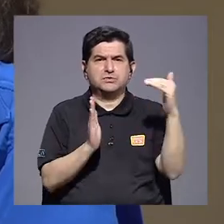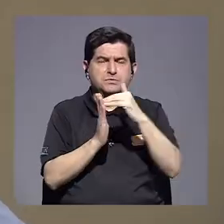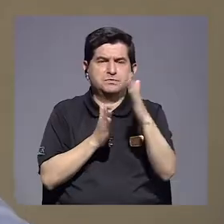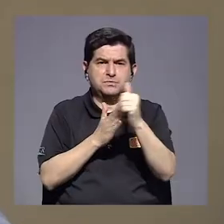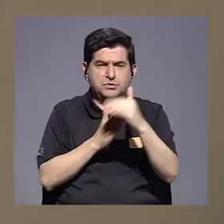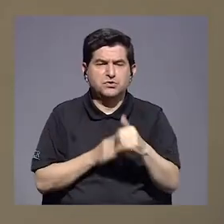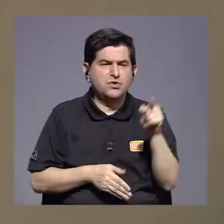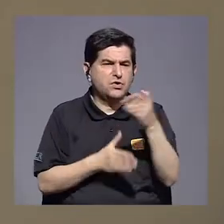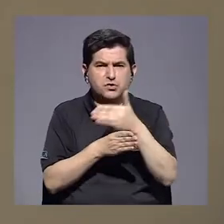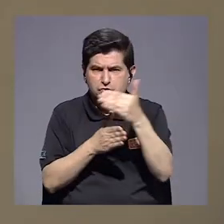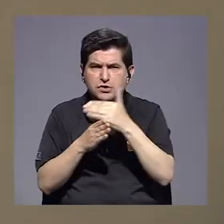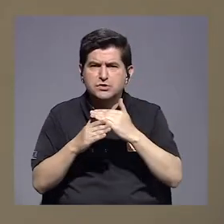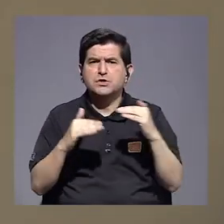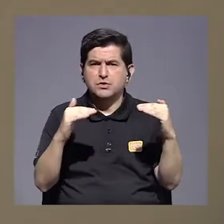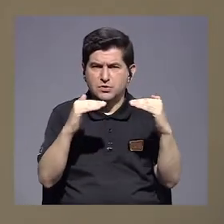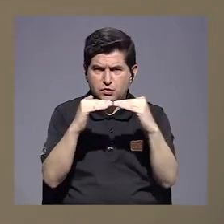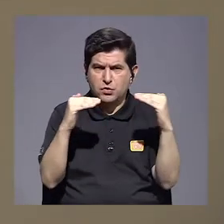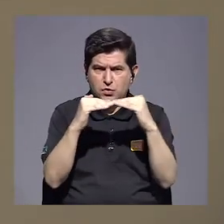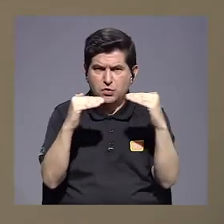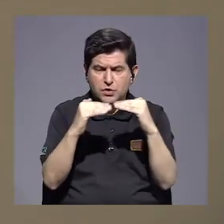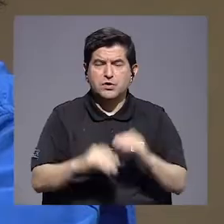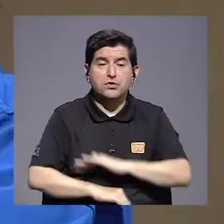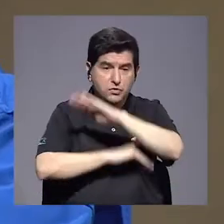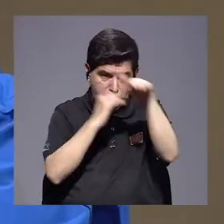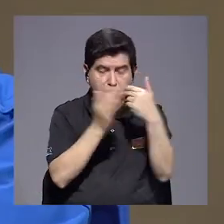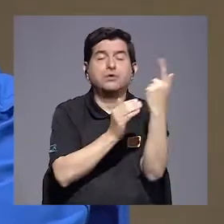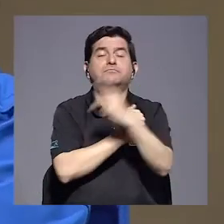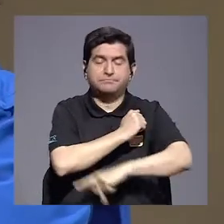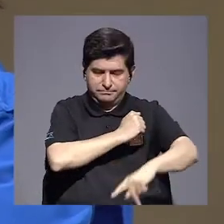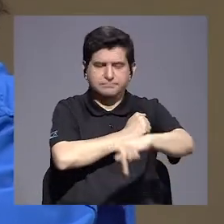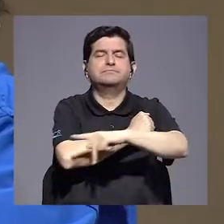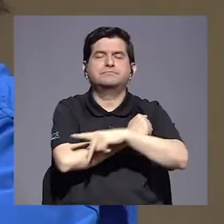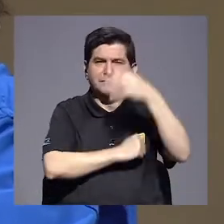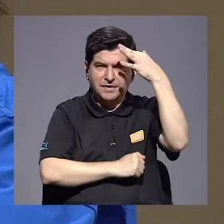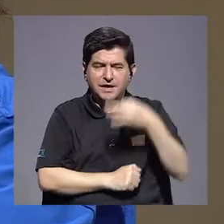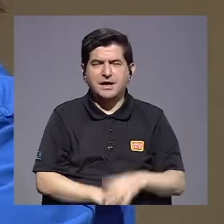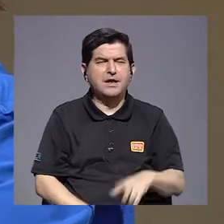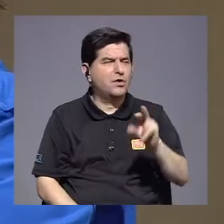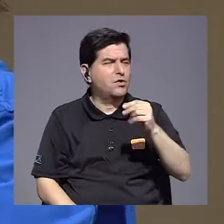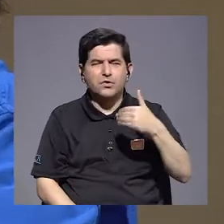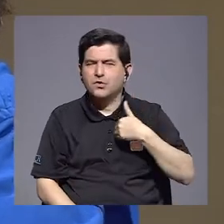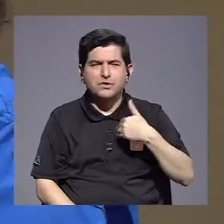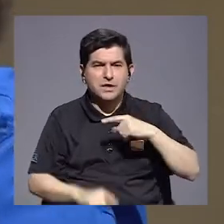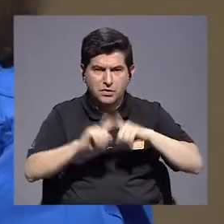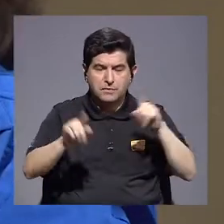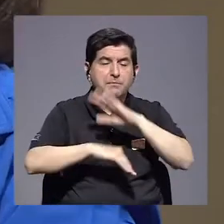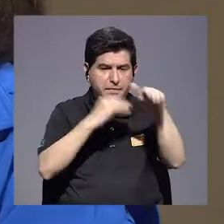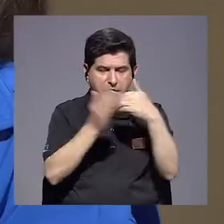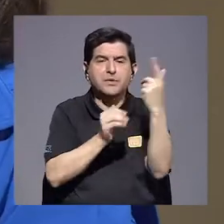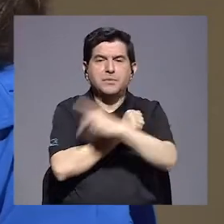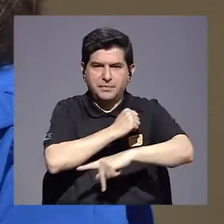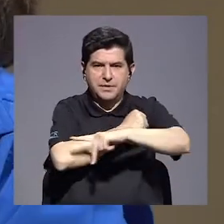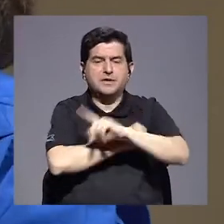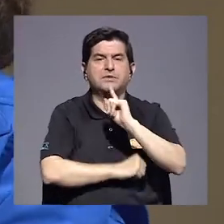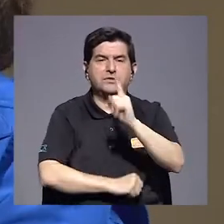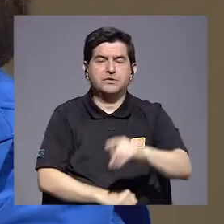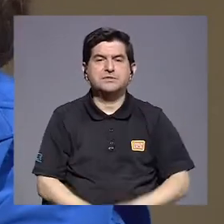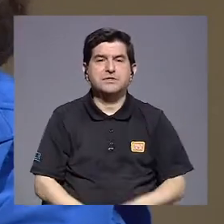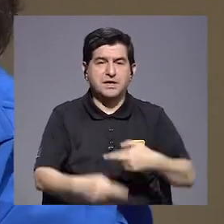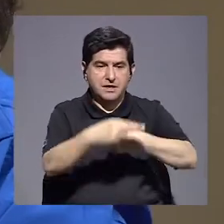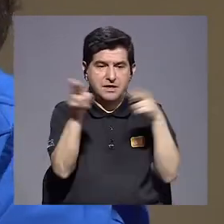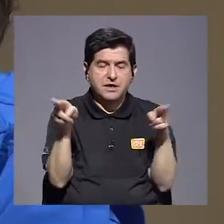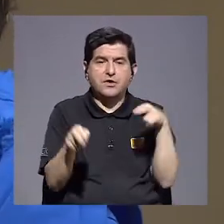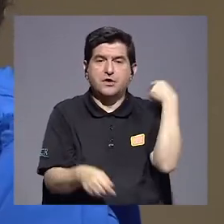$1,200 millones. ¿Y eso está distribuido equitativamente en las 7 provincias? Está distribuido en todo el país. Creo que aquí no lo ando, pero lo tenemos en todo el país. Puedo decirle que en la